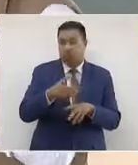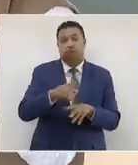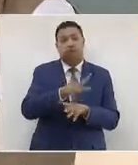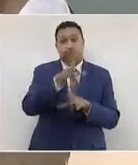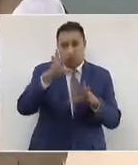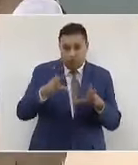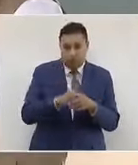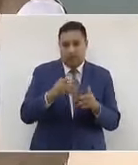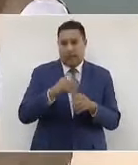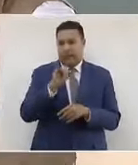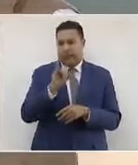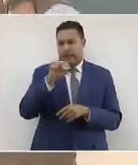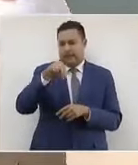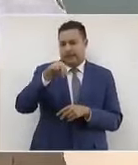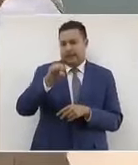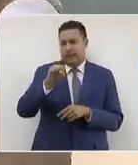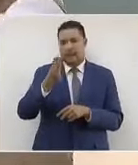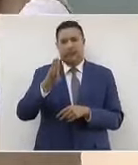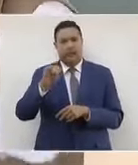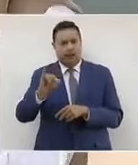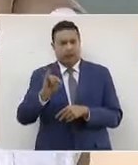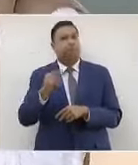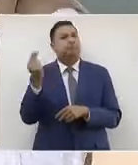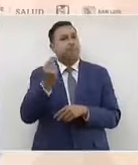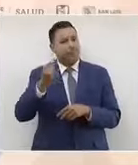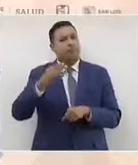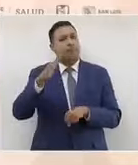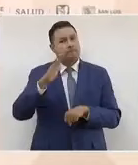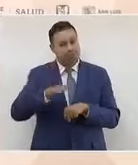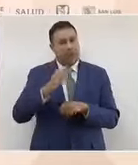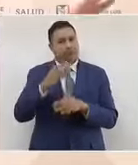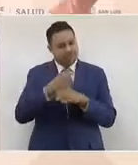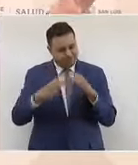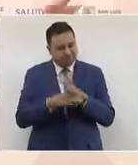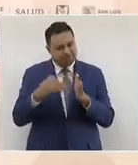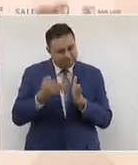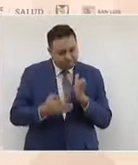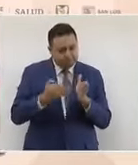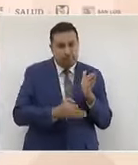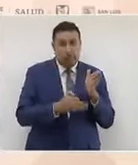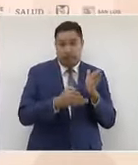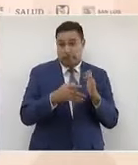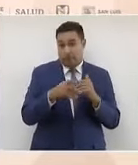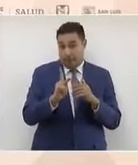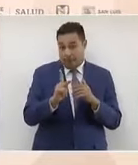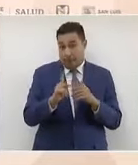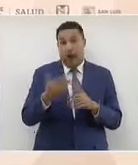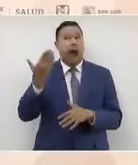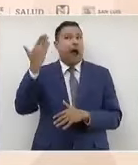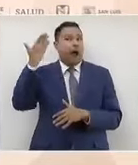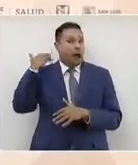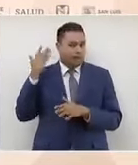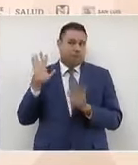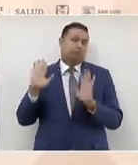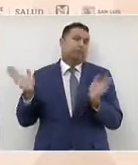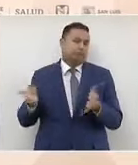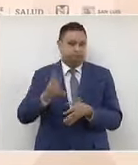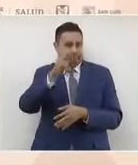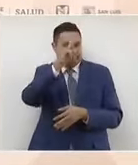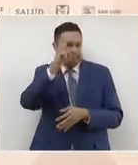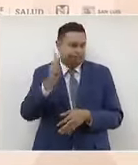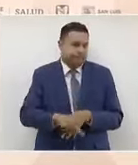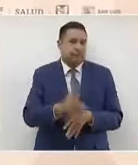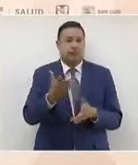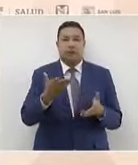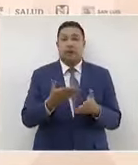reportado Insabi del requerimiento que tenemos que mejorar todavía, pero que no es la realidad que se vivía previamente. Y desde